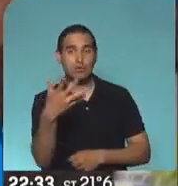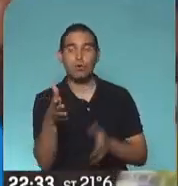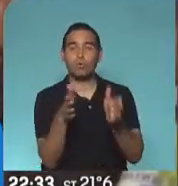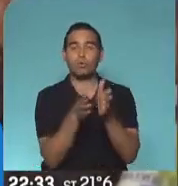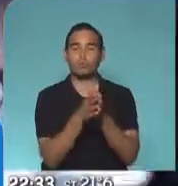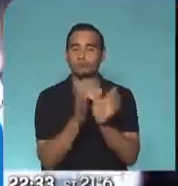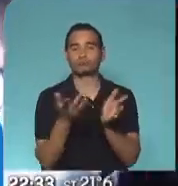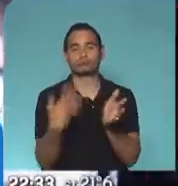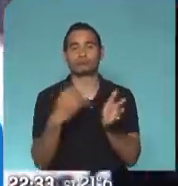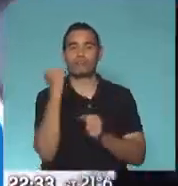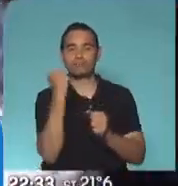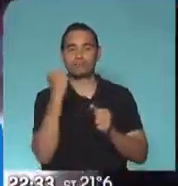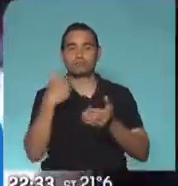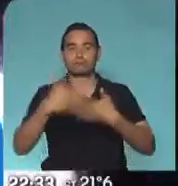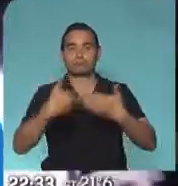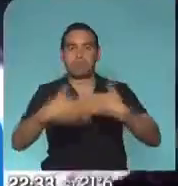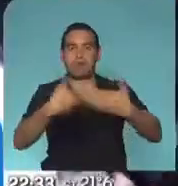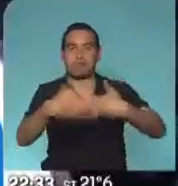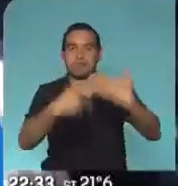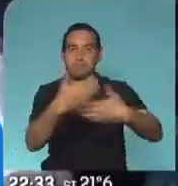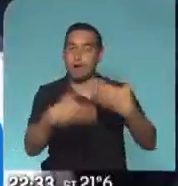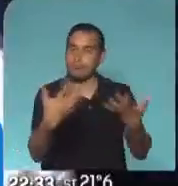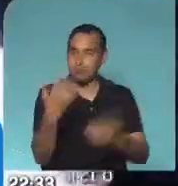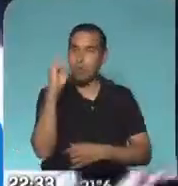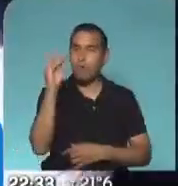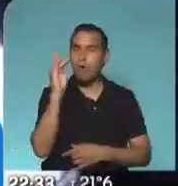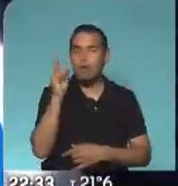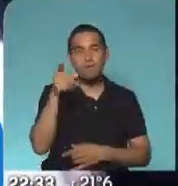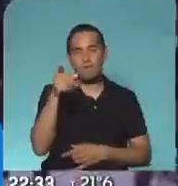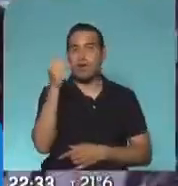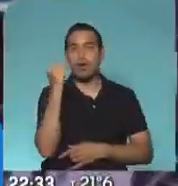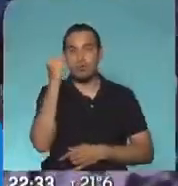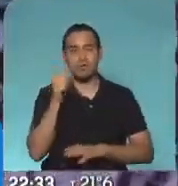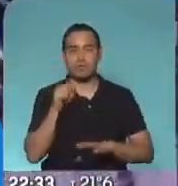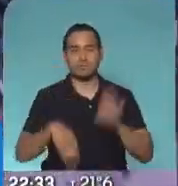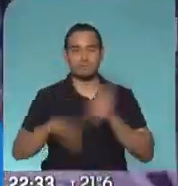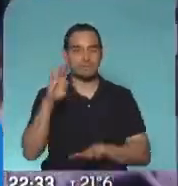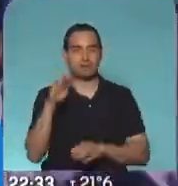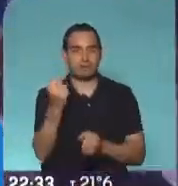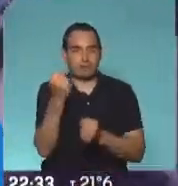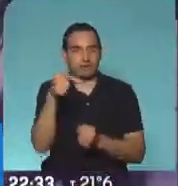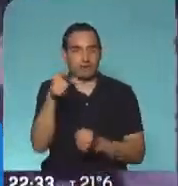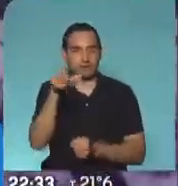el crecimiento económico que posiciona a Bolivia entre las economías más sólidas del